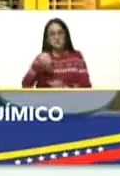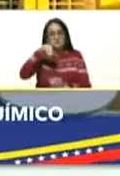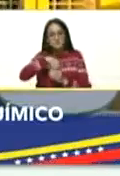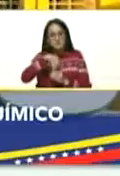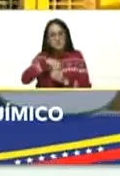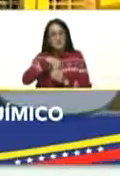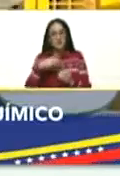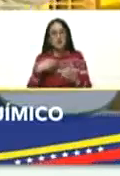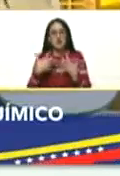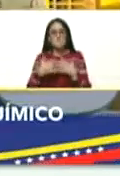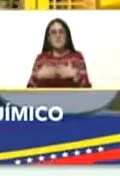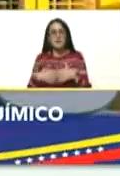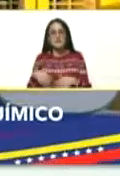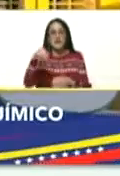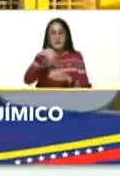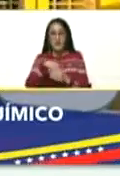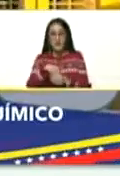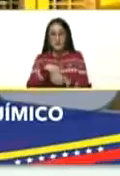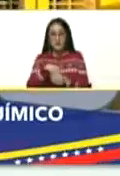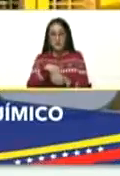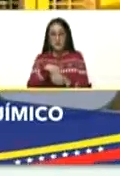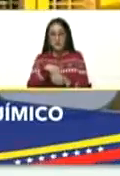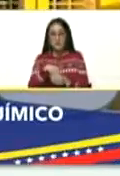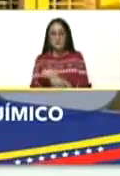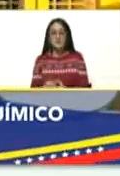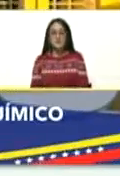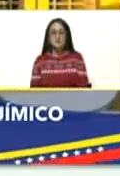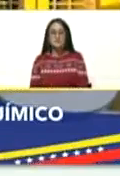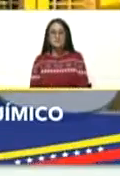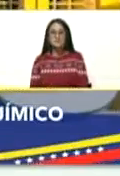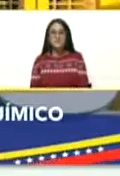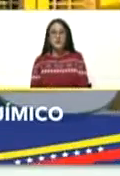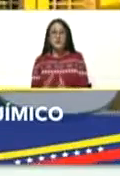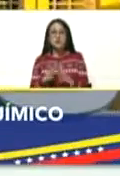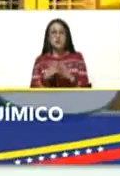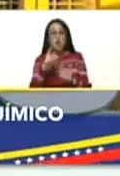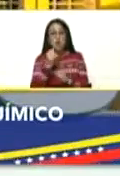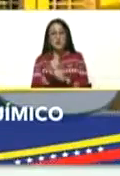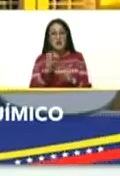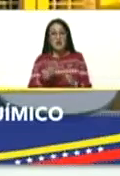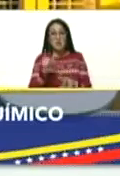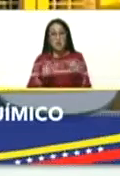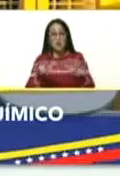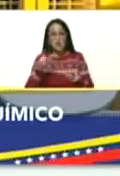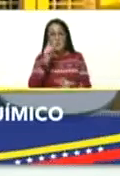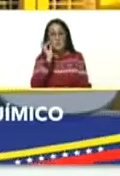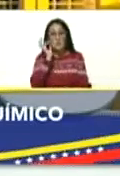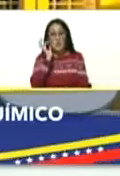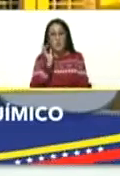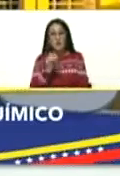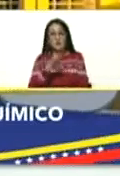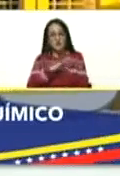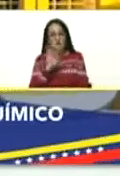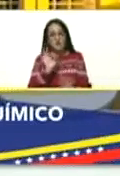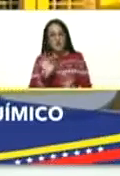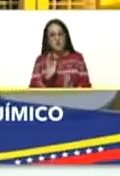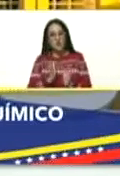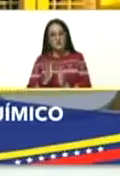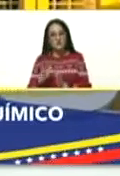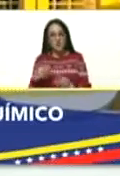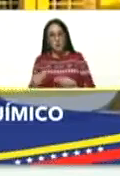de la industria, adentro de la empresa, para que todos los trabajadores y trabajadoras tengan su forma de